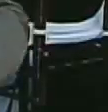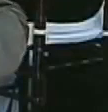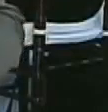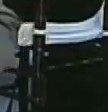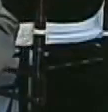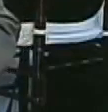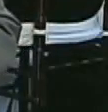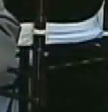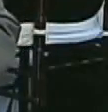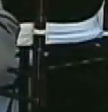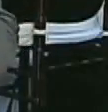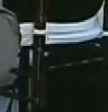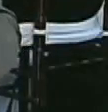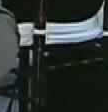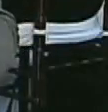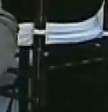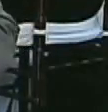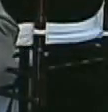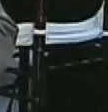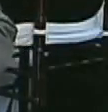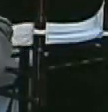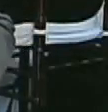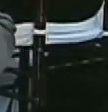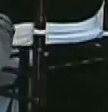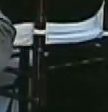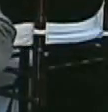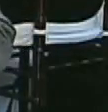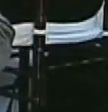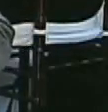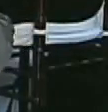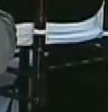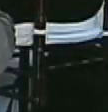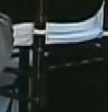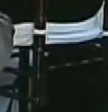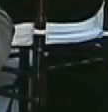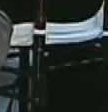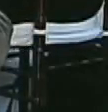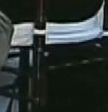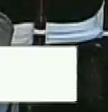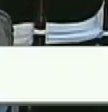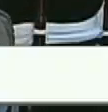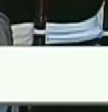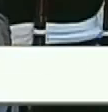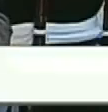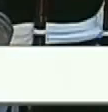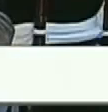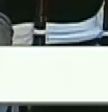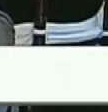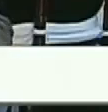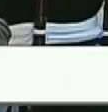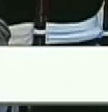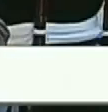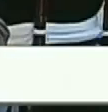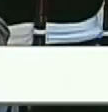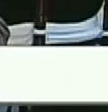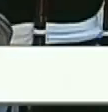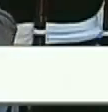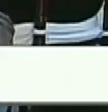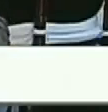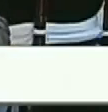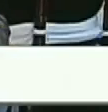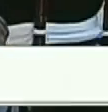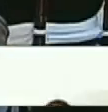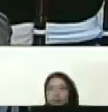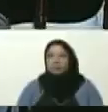Nos encontramos en vivo y directo desde la casona cultural Aquiles Nazoa en la ciudad de Caracas, donde la República Bolivariana de Venezuela una vez más escribe una nueva página